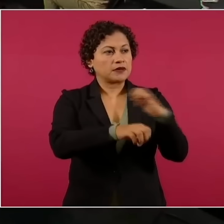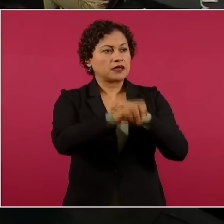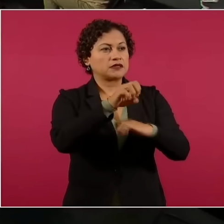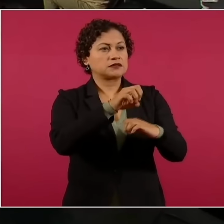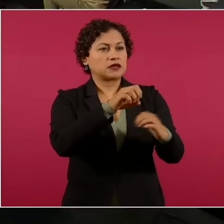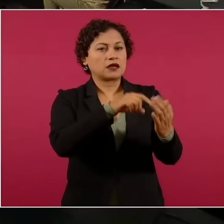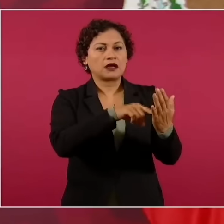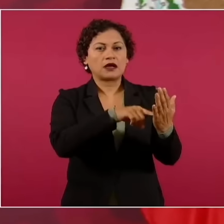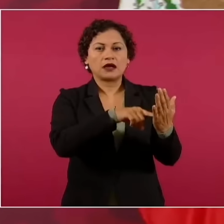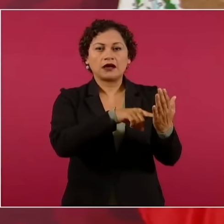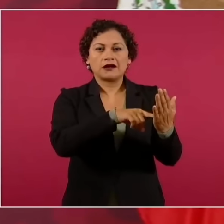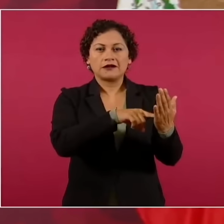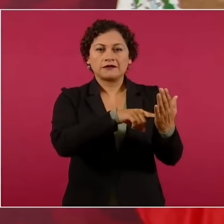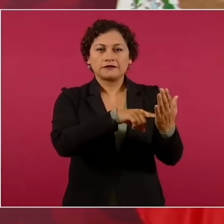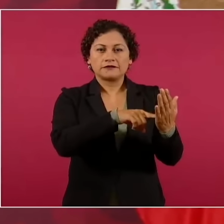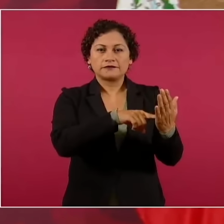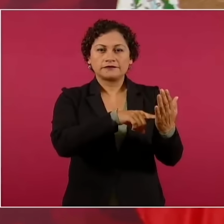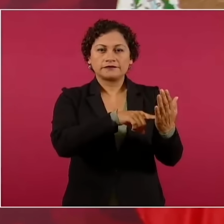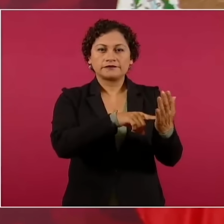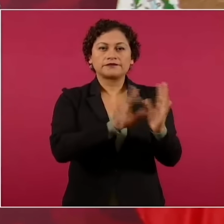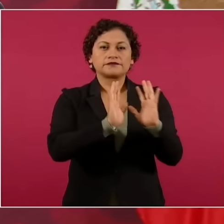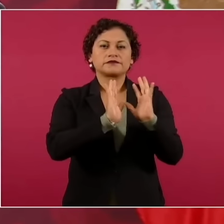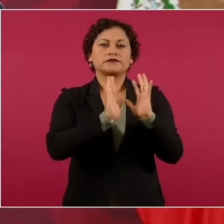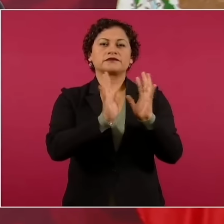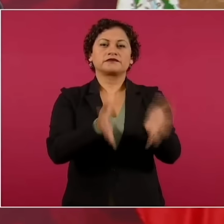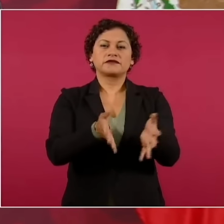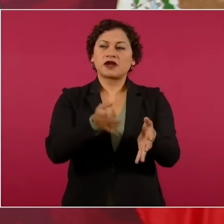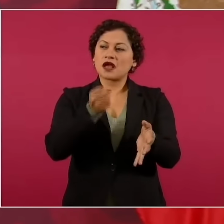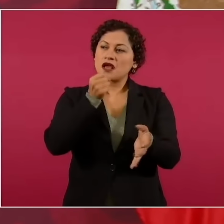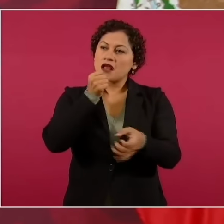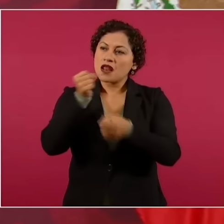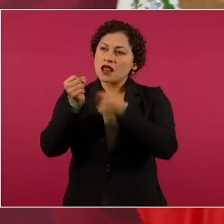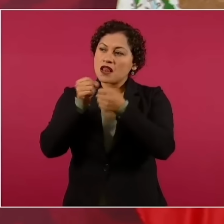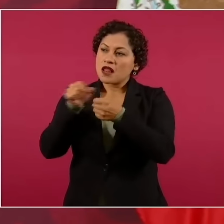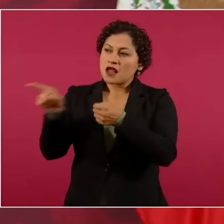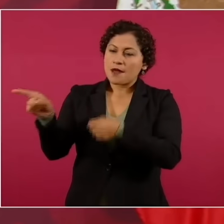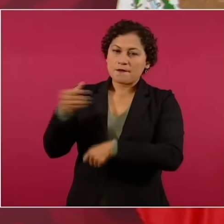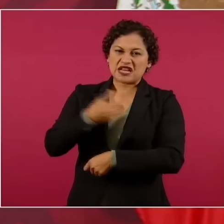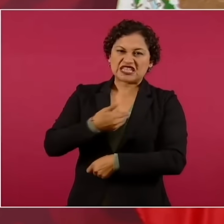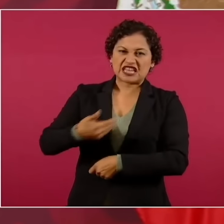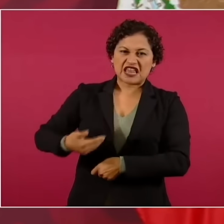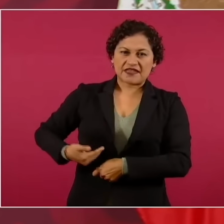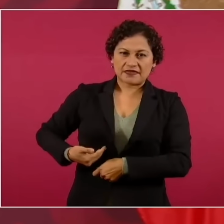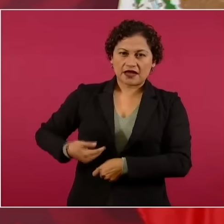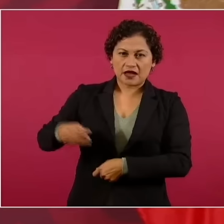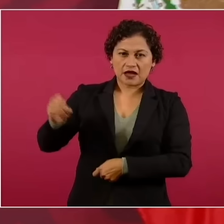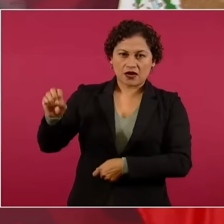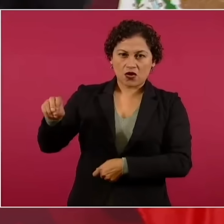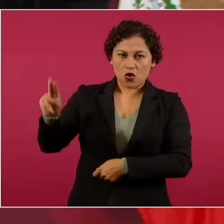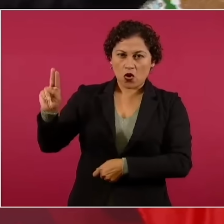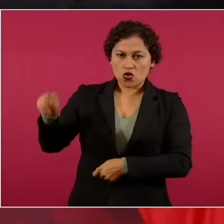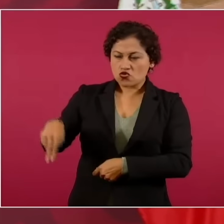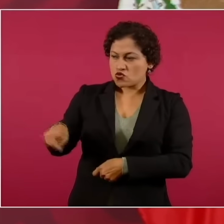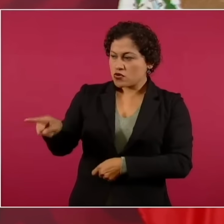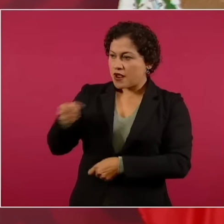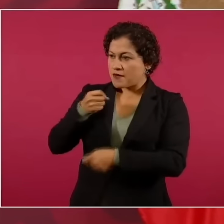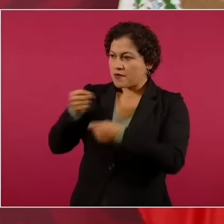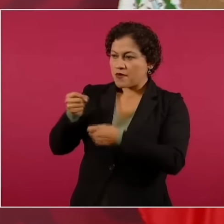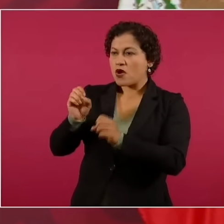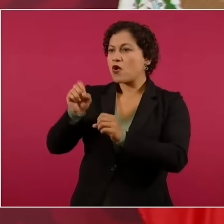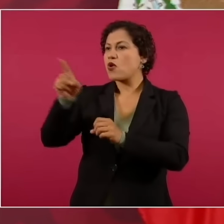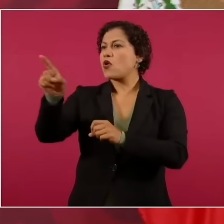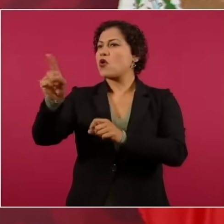que ya tomó la declaración de uno de los presidentes, o ya bombardearon un